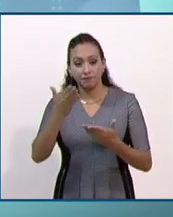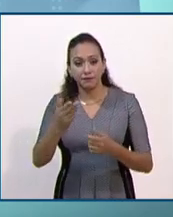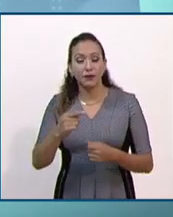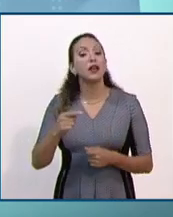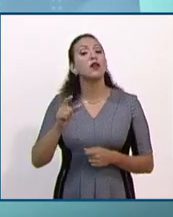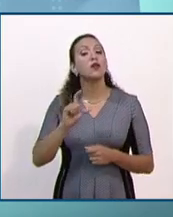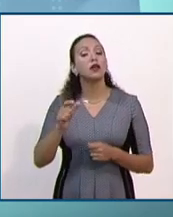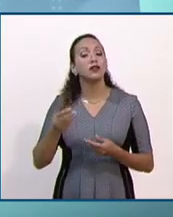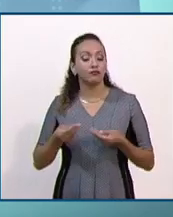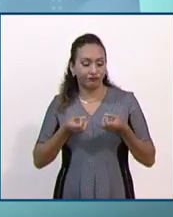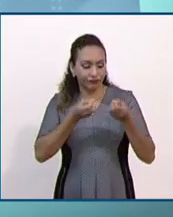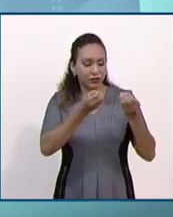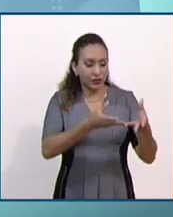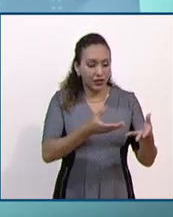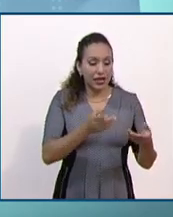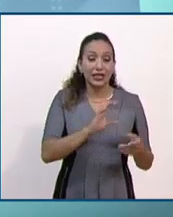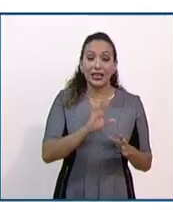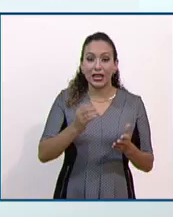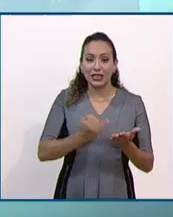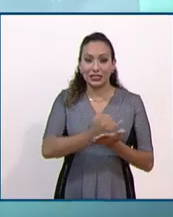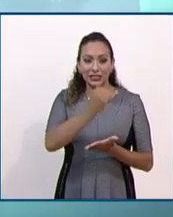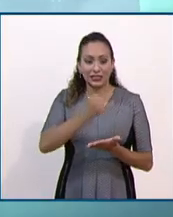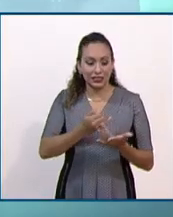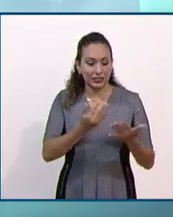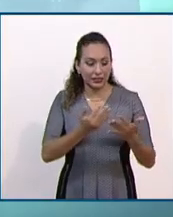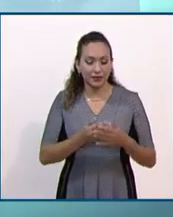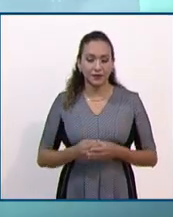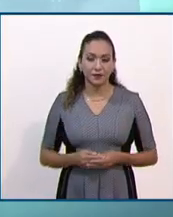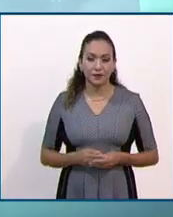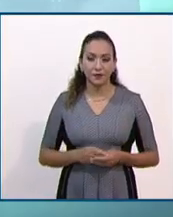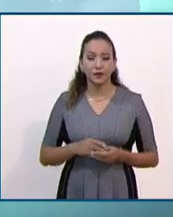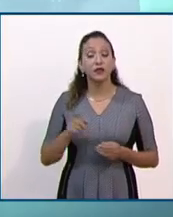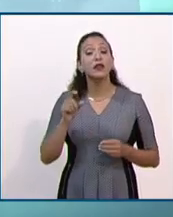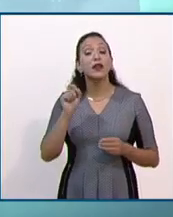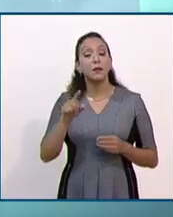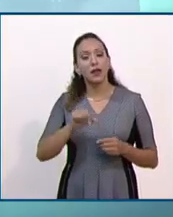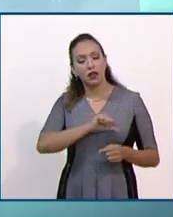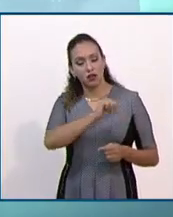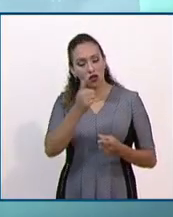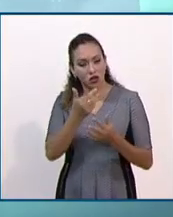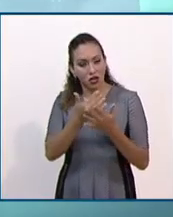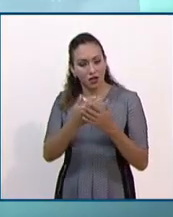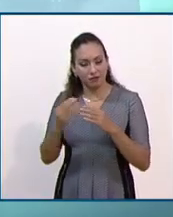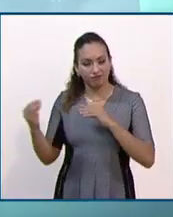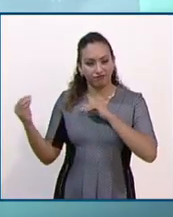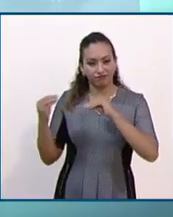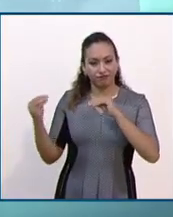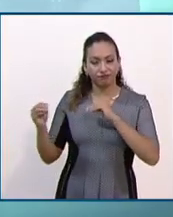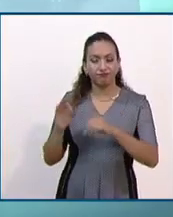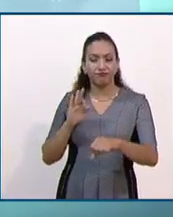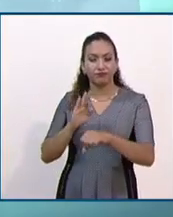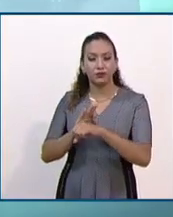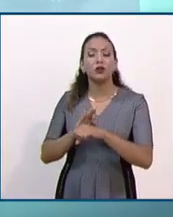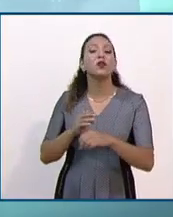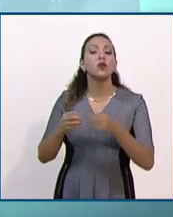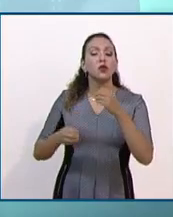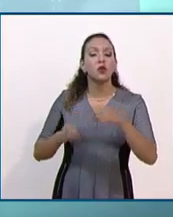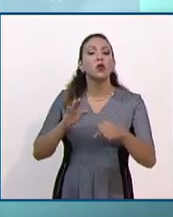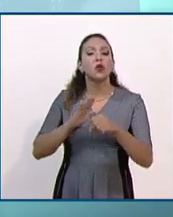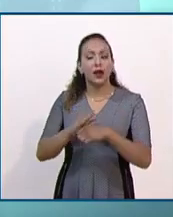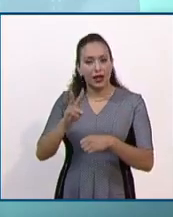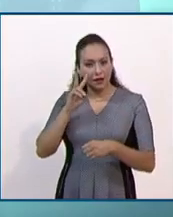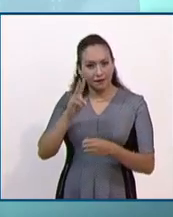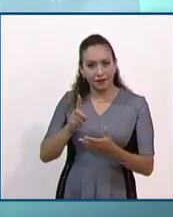se concede la suspensión definitiva. Suspensión en amparo directo, no procede el análisis de la apariencia del buen derecho